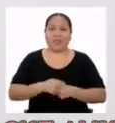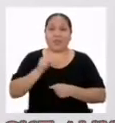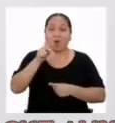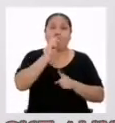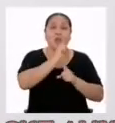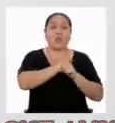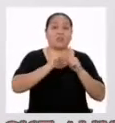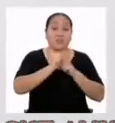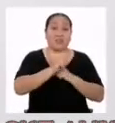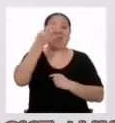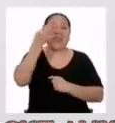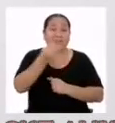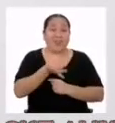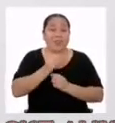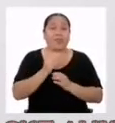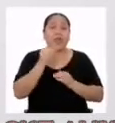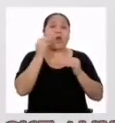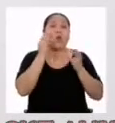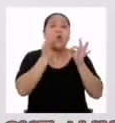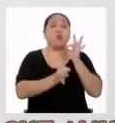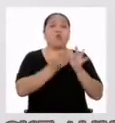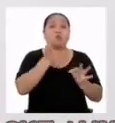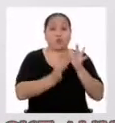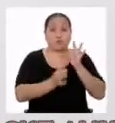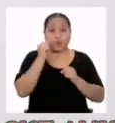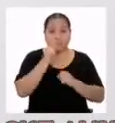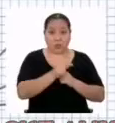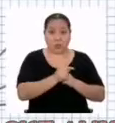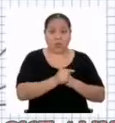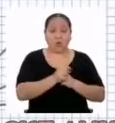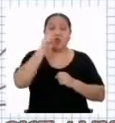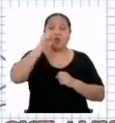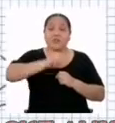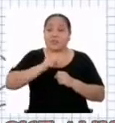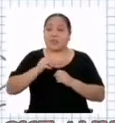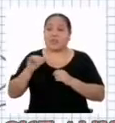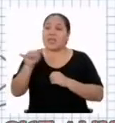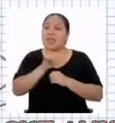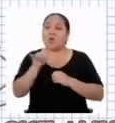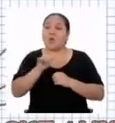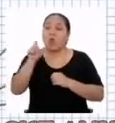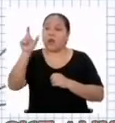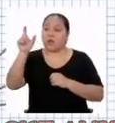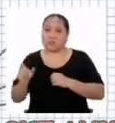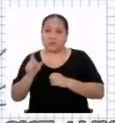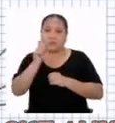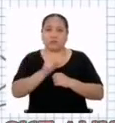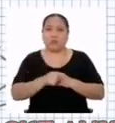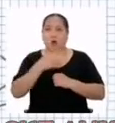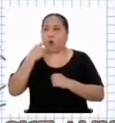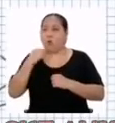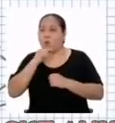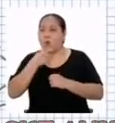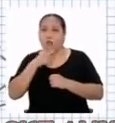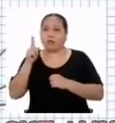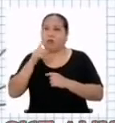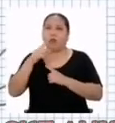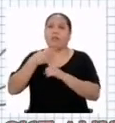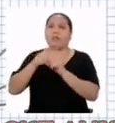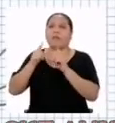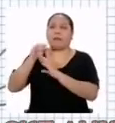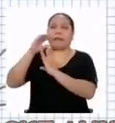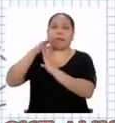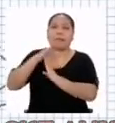es justa solamente cuando hay igualdad sin distinción de género, nivel